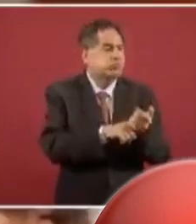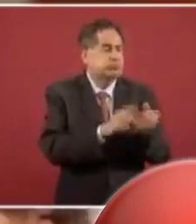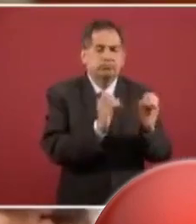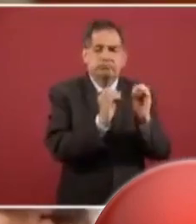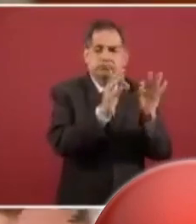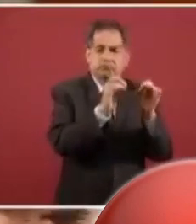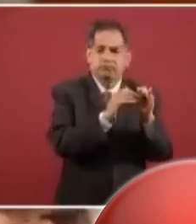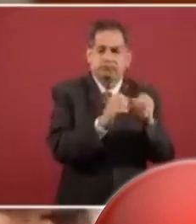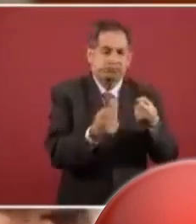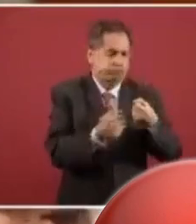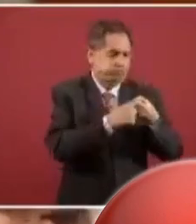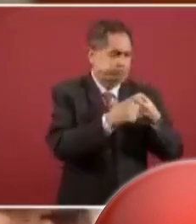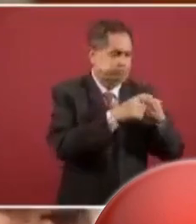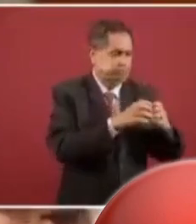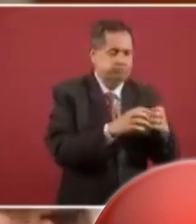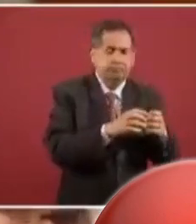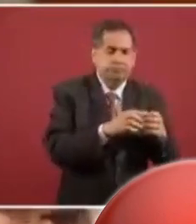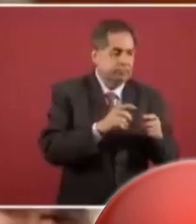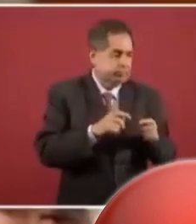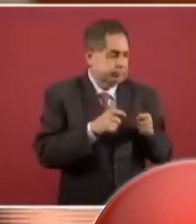y trabajadores, que es el outsourcing.